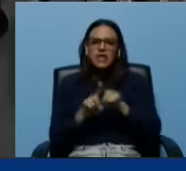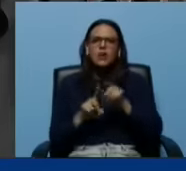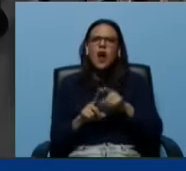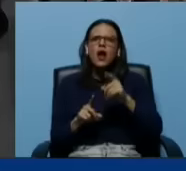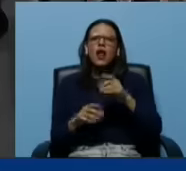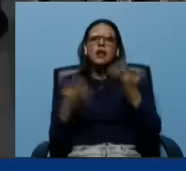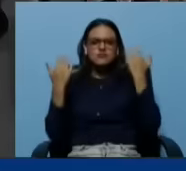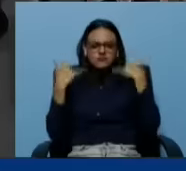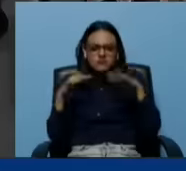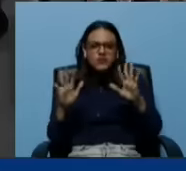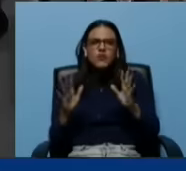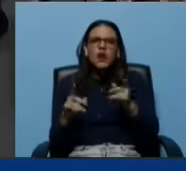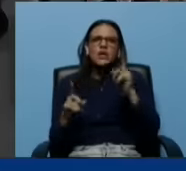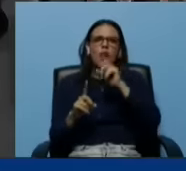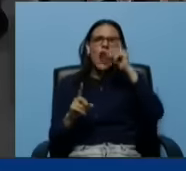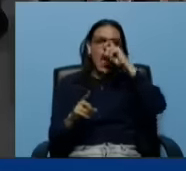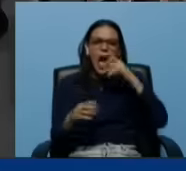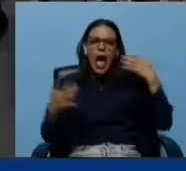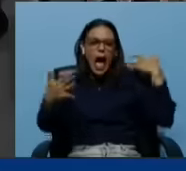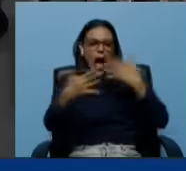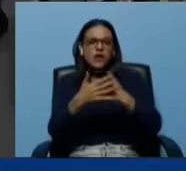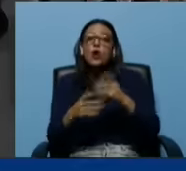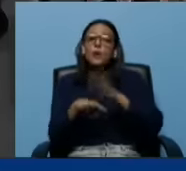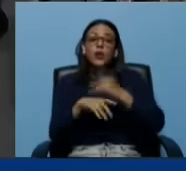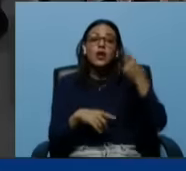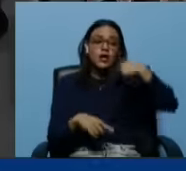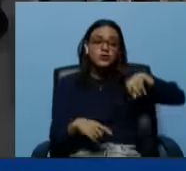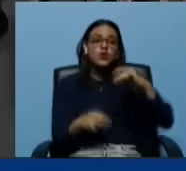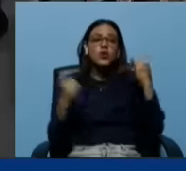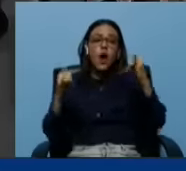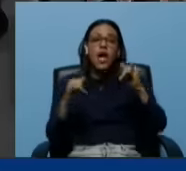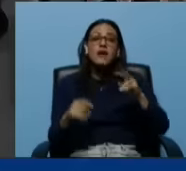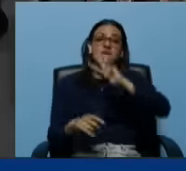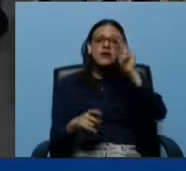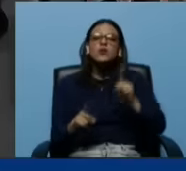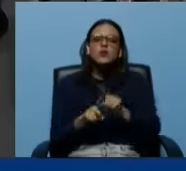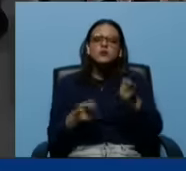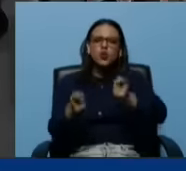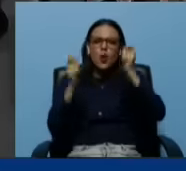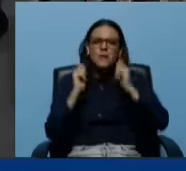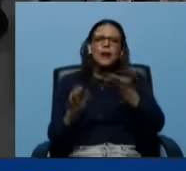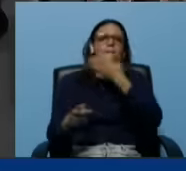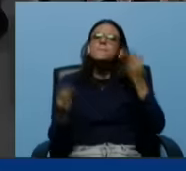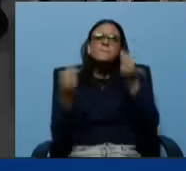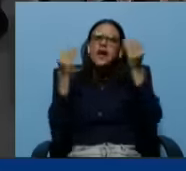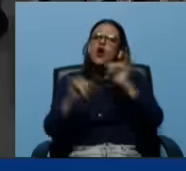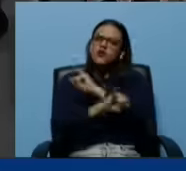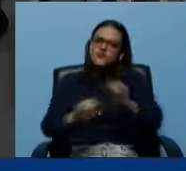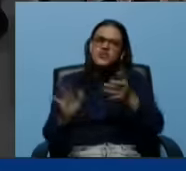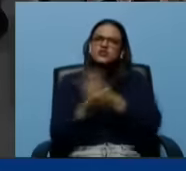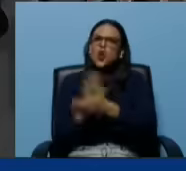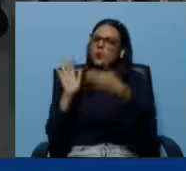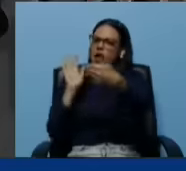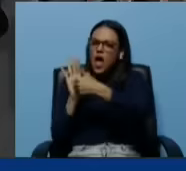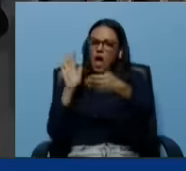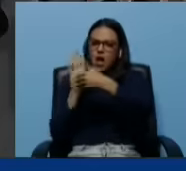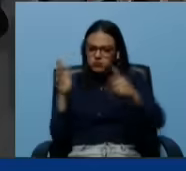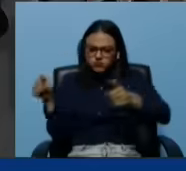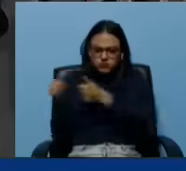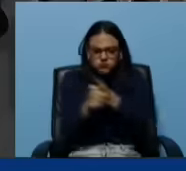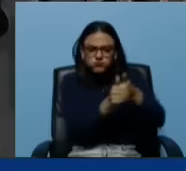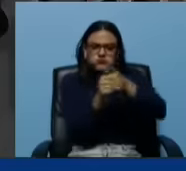Venezuela se merece algo mejor, que no sean acosados en cualquier oportunidad.